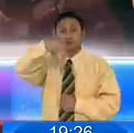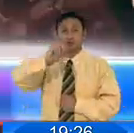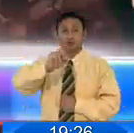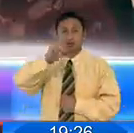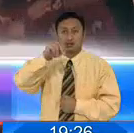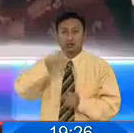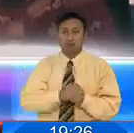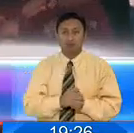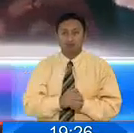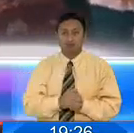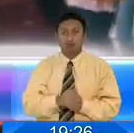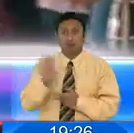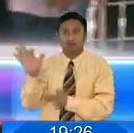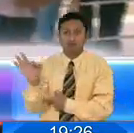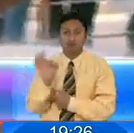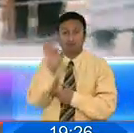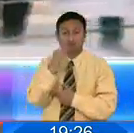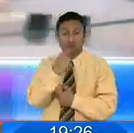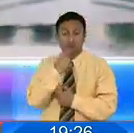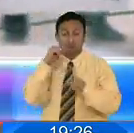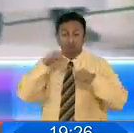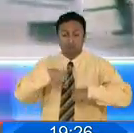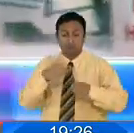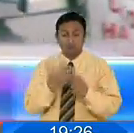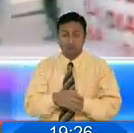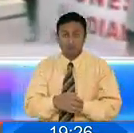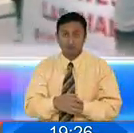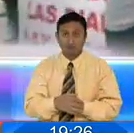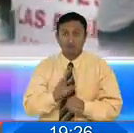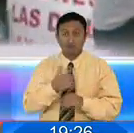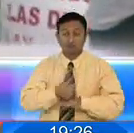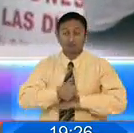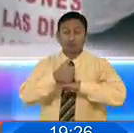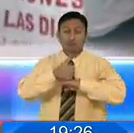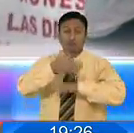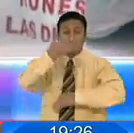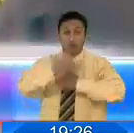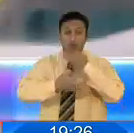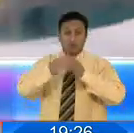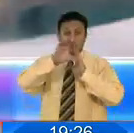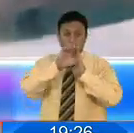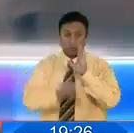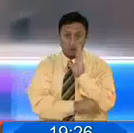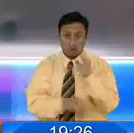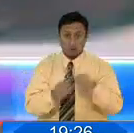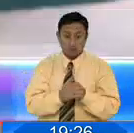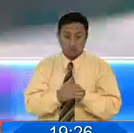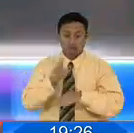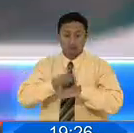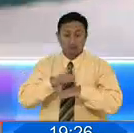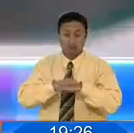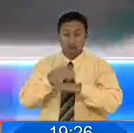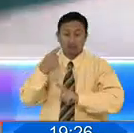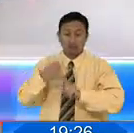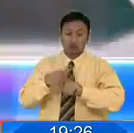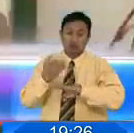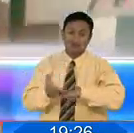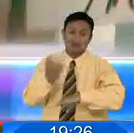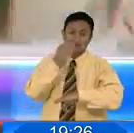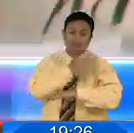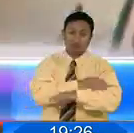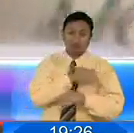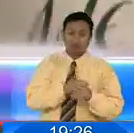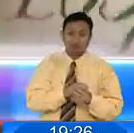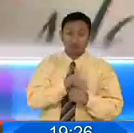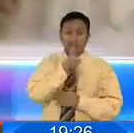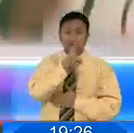vocera de los centros advertía que tras el fallo favorable de la Corte Constitucional, notificado hace un mes, y los